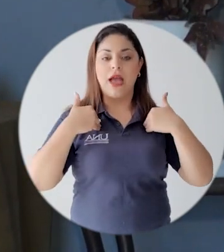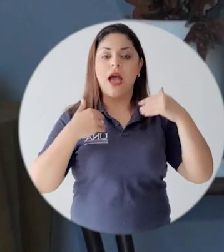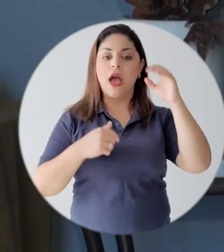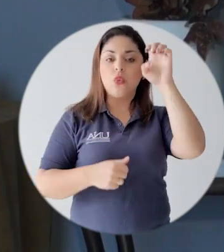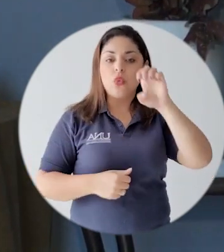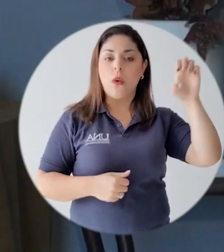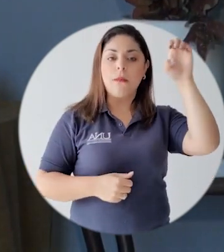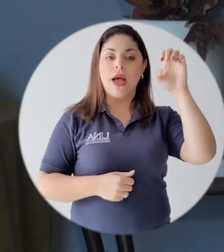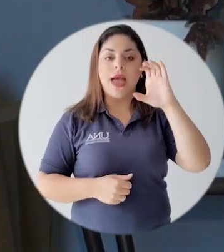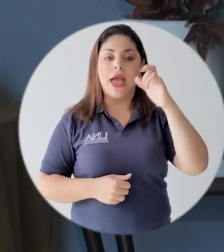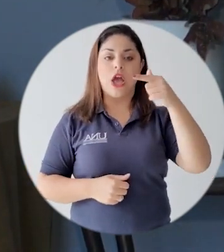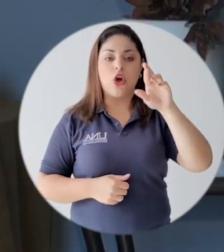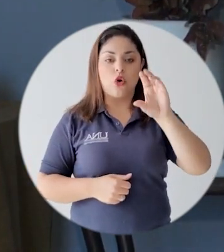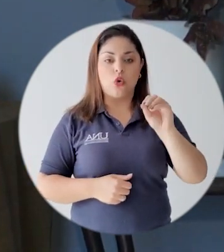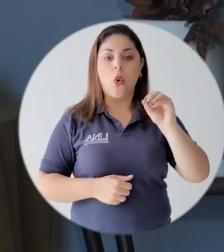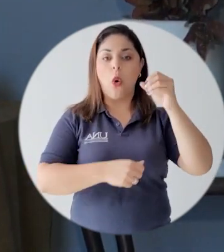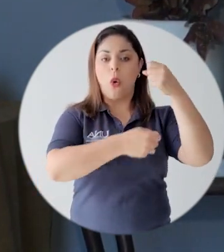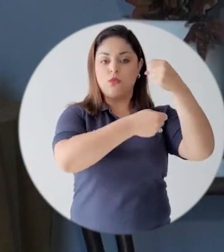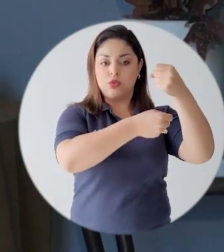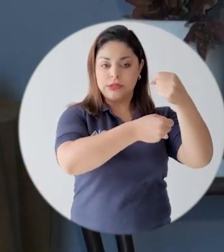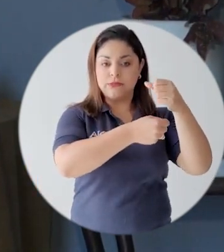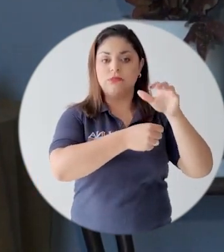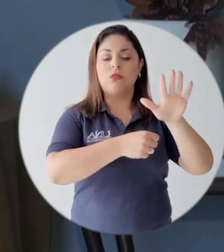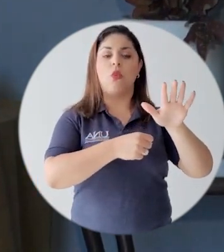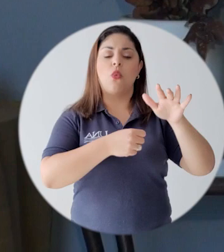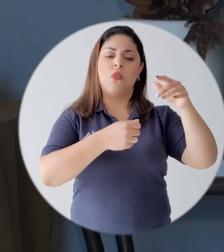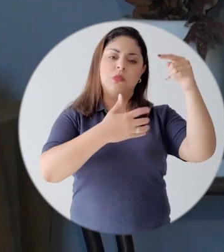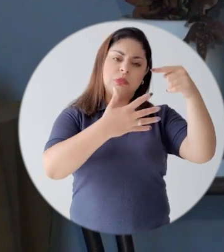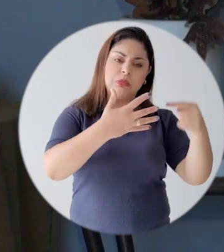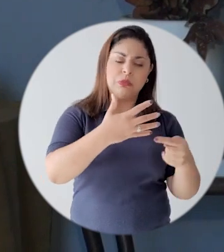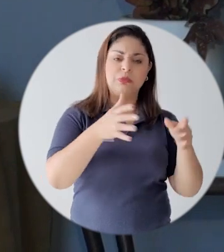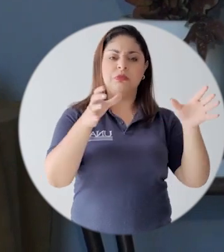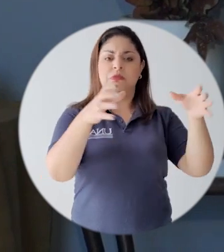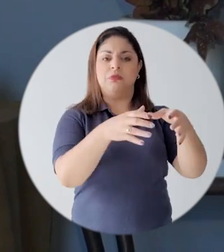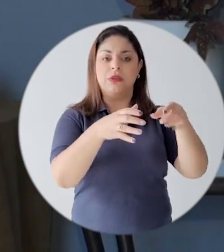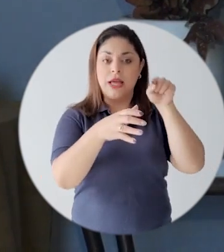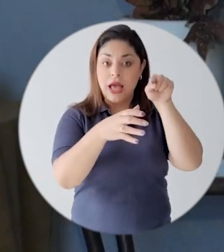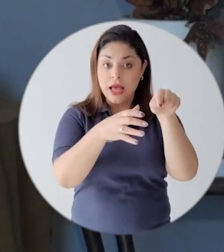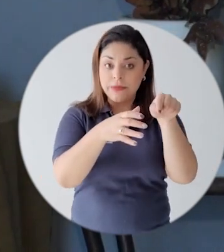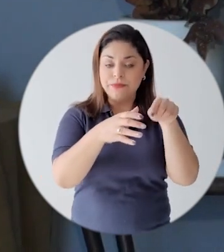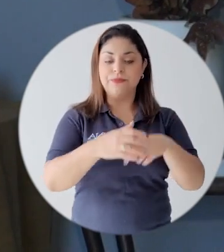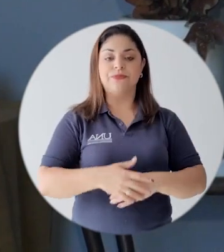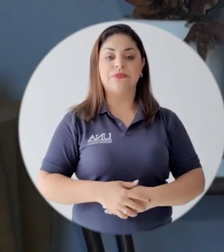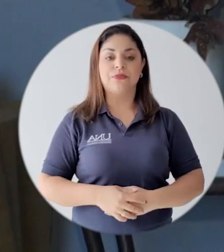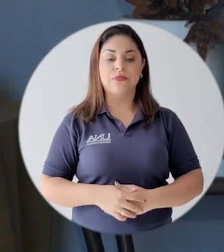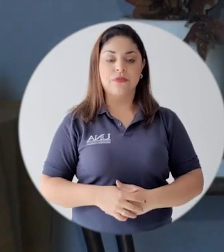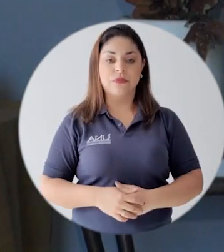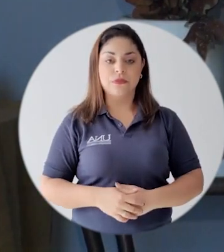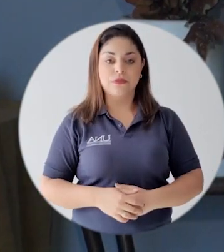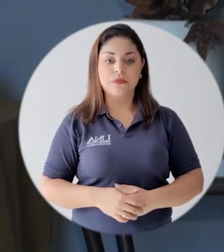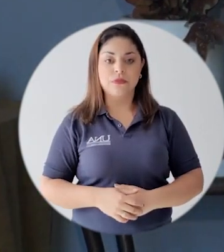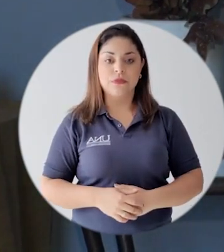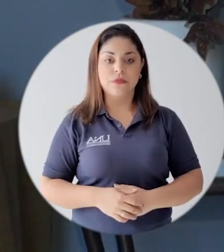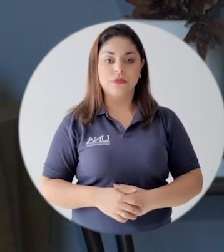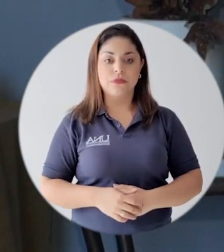eurocomunismo en Europa. Y con Berlinguer, italiano, que había tirado